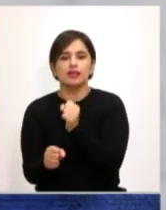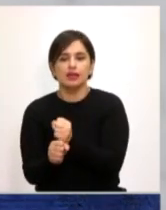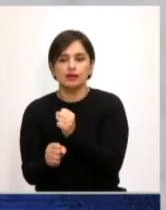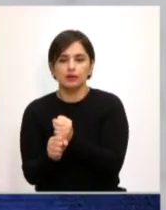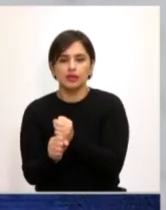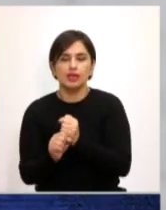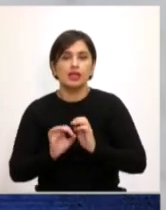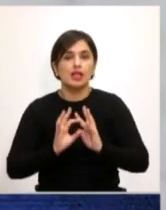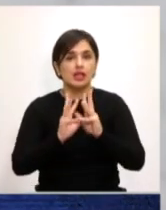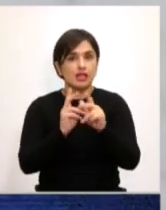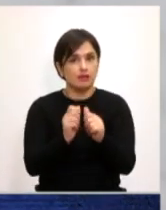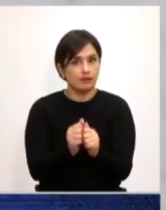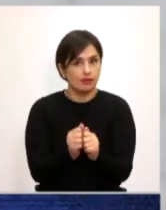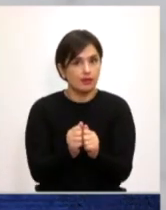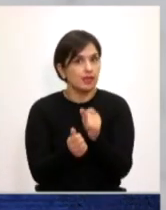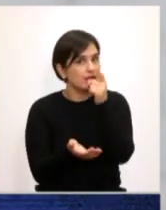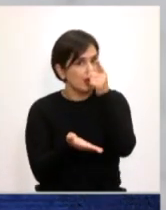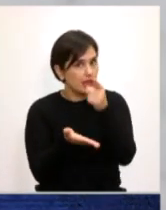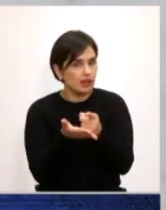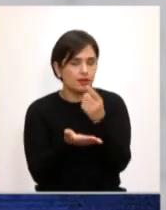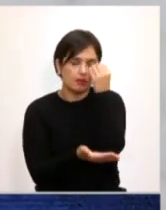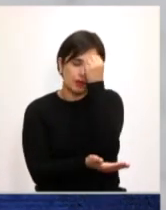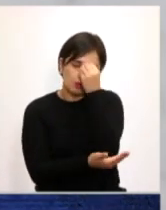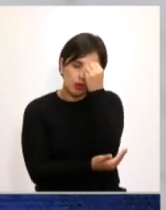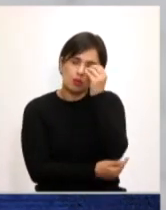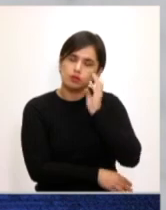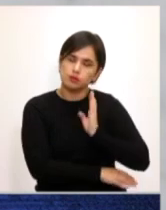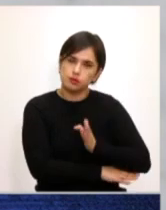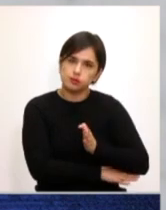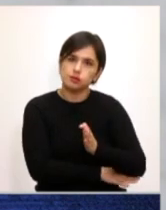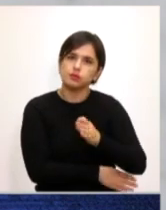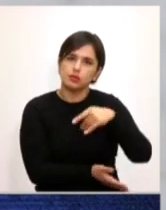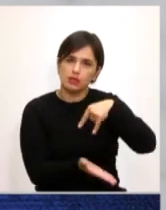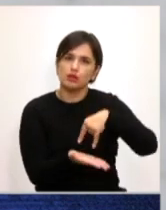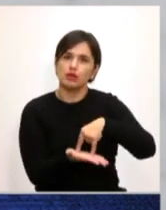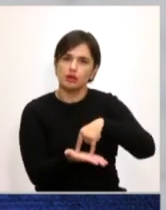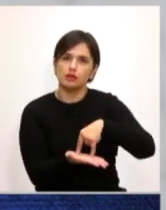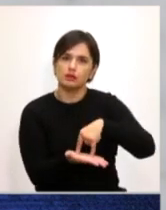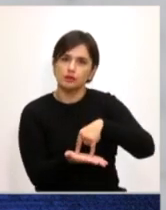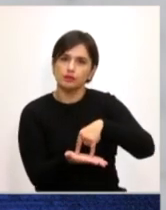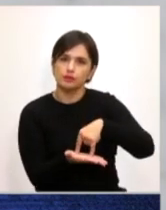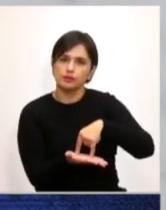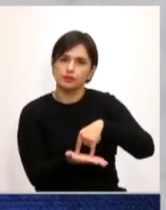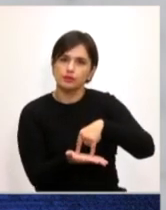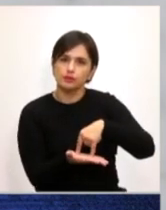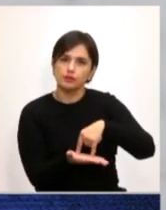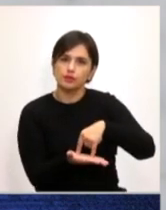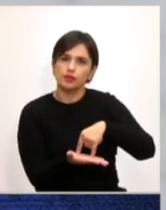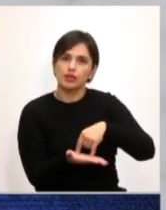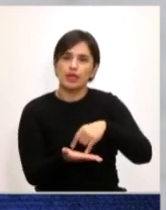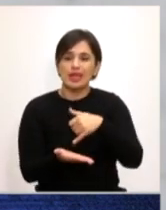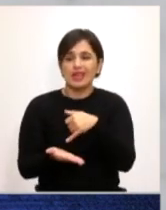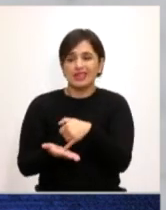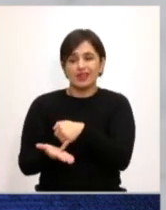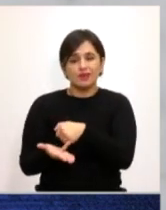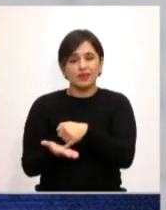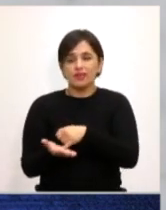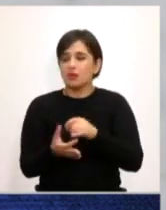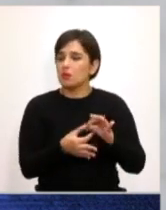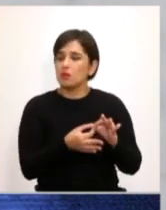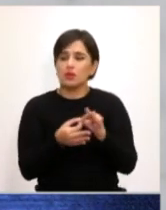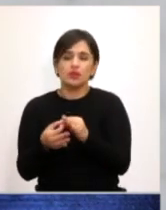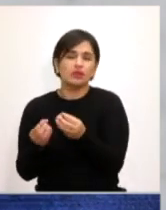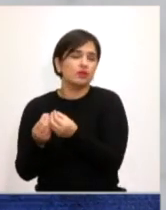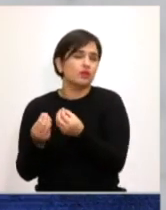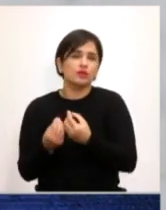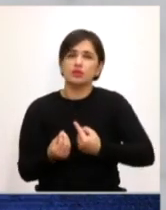La familia debe ser preocupación permanente de nuestro Congreso Nacional. Su debilitamiento es causa de muchos males